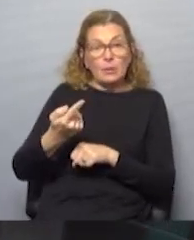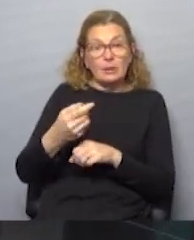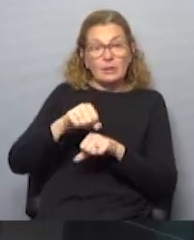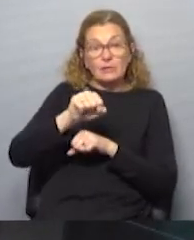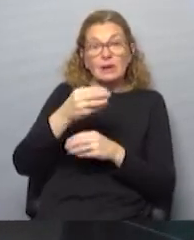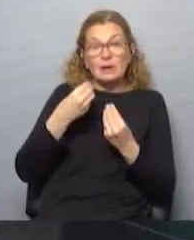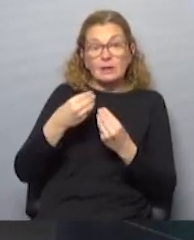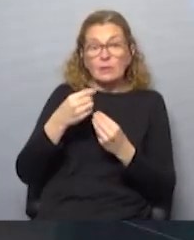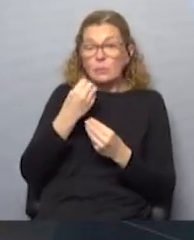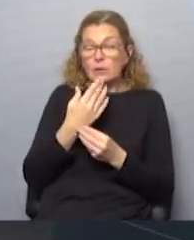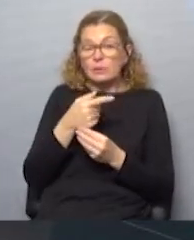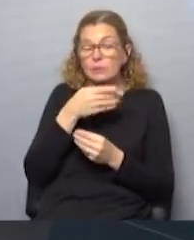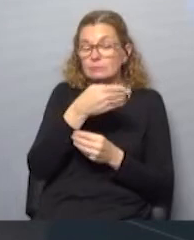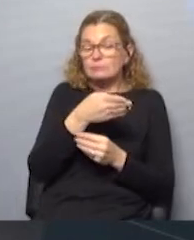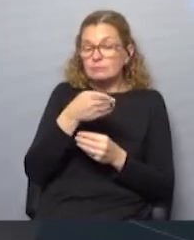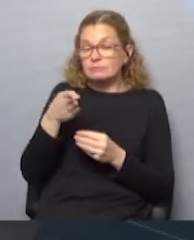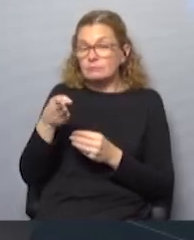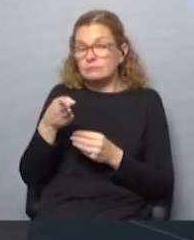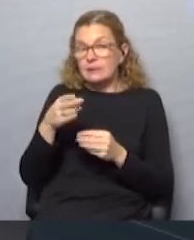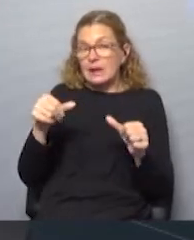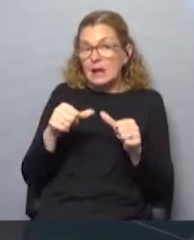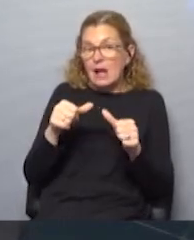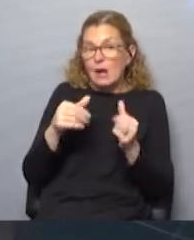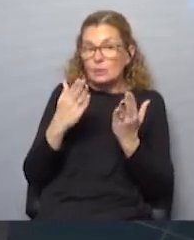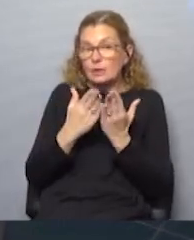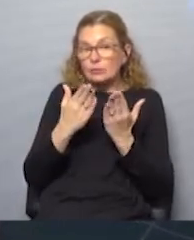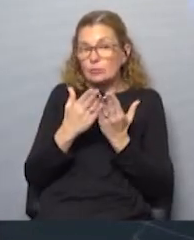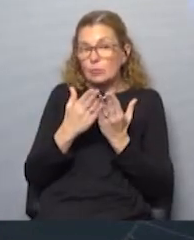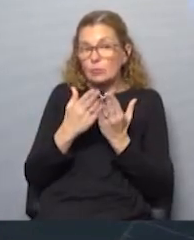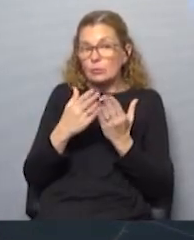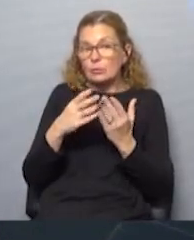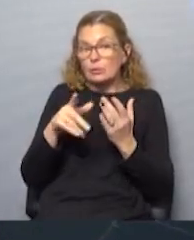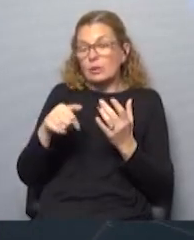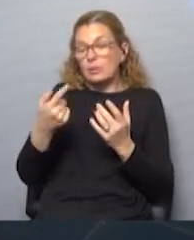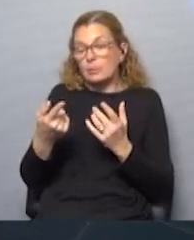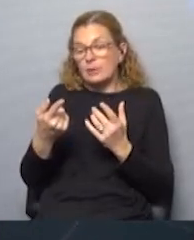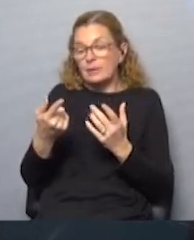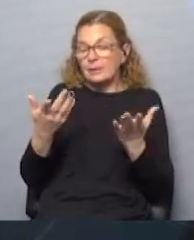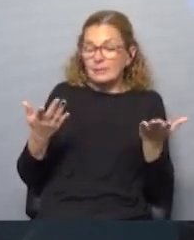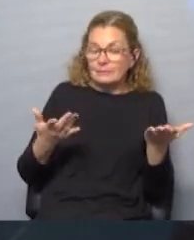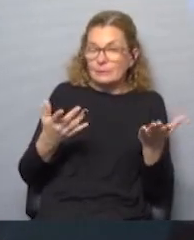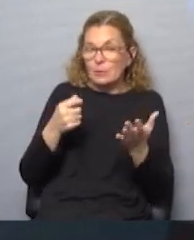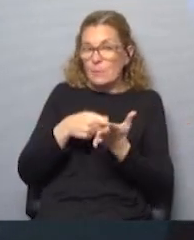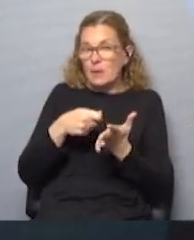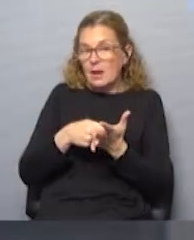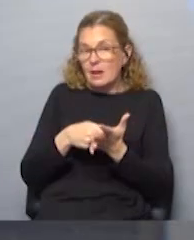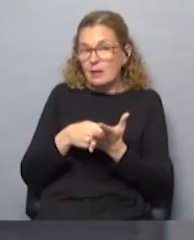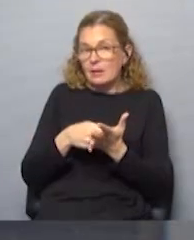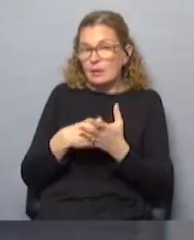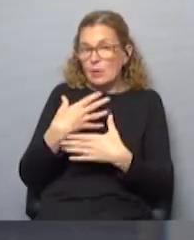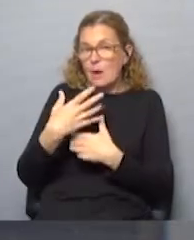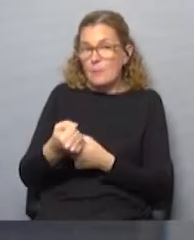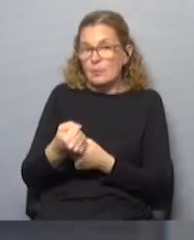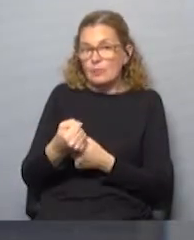a bueno está la opción de que hagas una maestría con una beca de maestría que en realidad no paga impugnó no tiene aportes